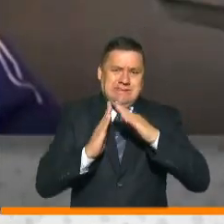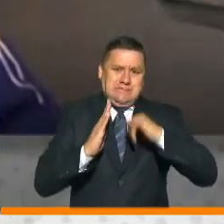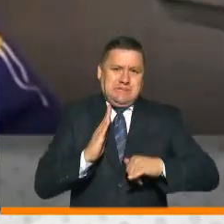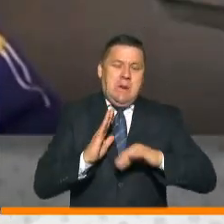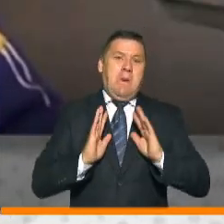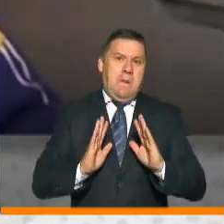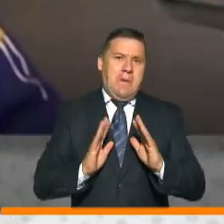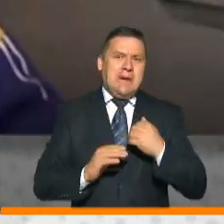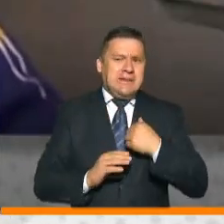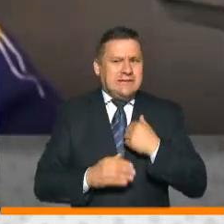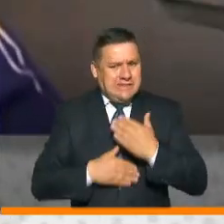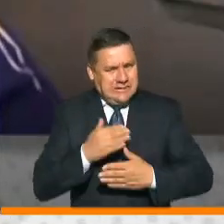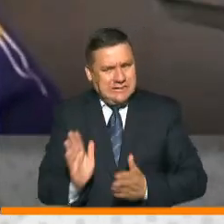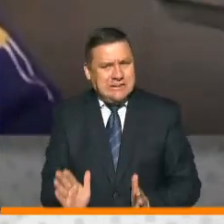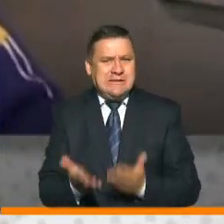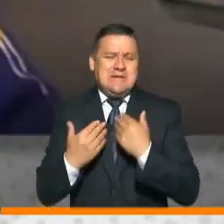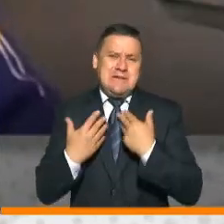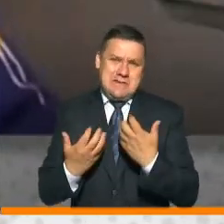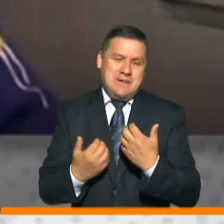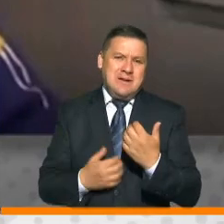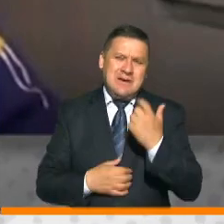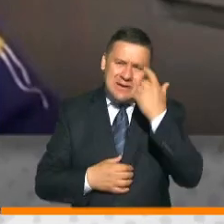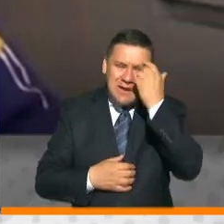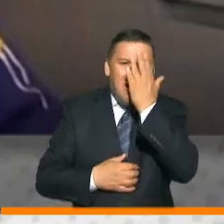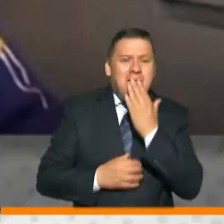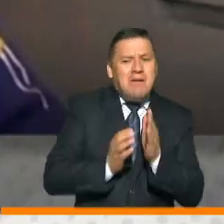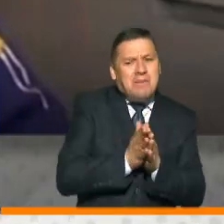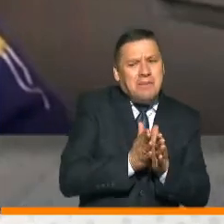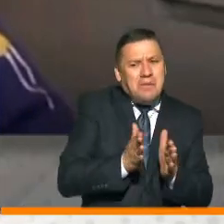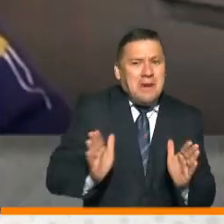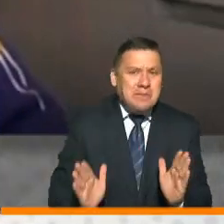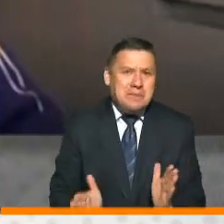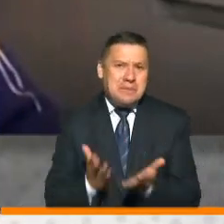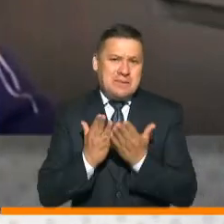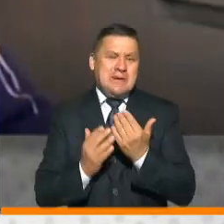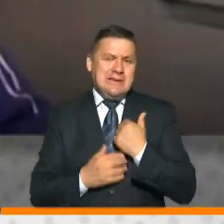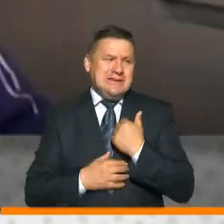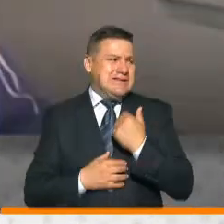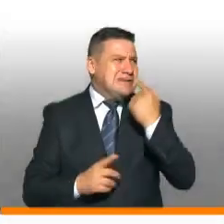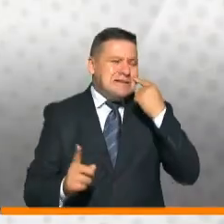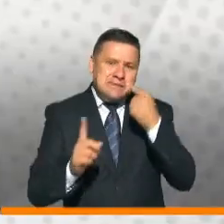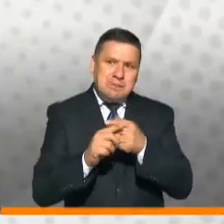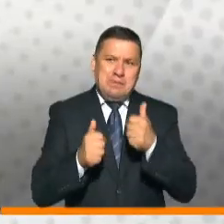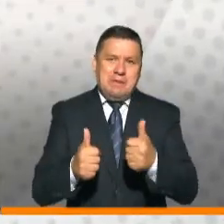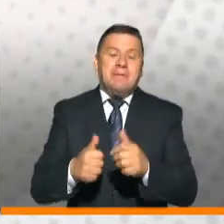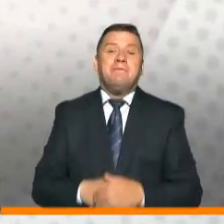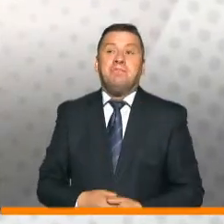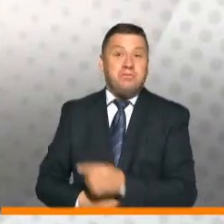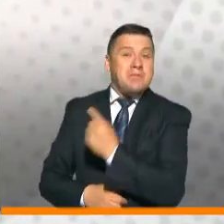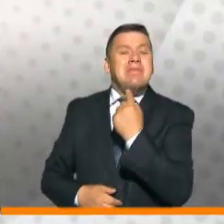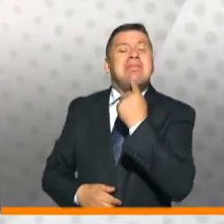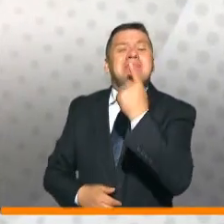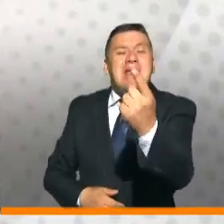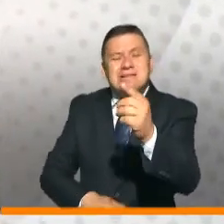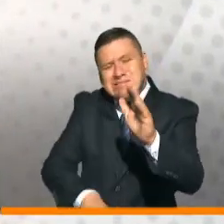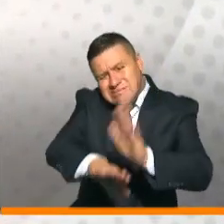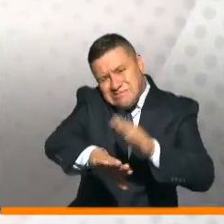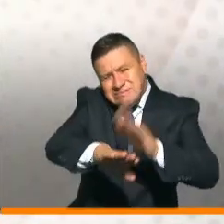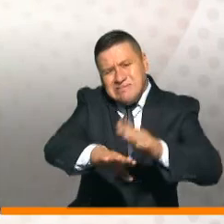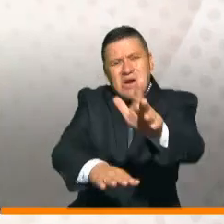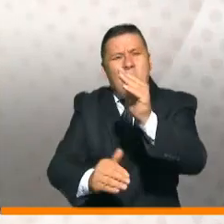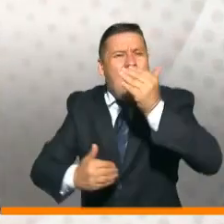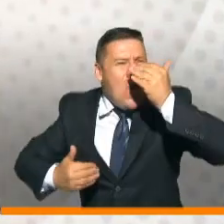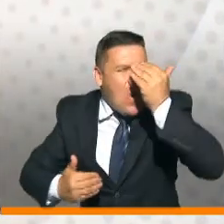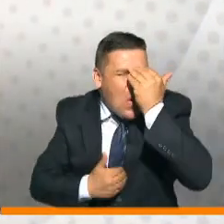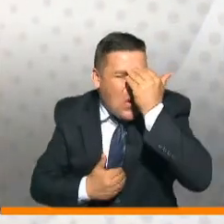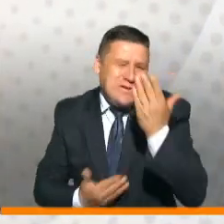era pues pensar que esto era temporal y pues tener mucha fe de que todo fuera a salir bien. Ella llama a que seamos